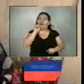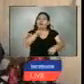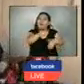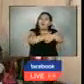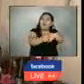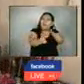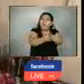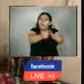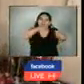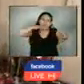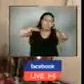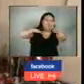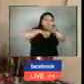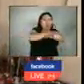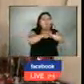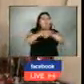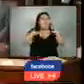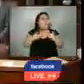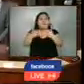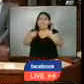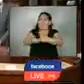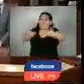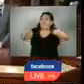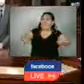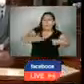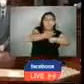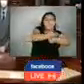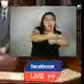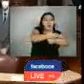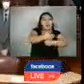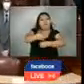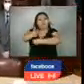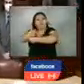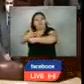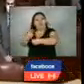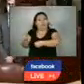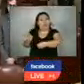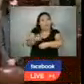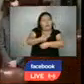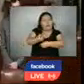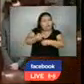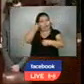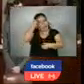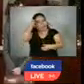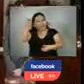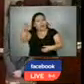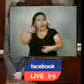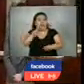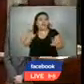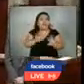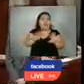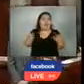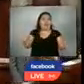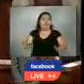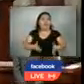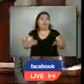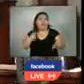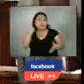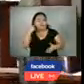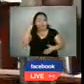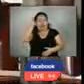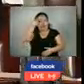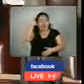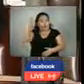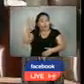Capitolio sigue dividiendo al Partido Republicano. La mayoría de los legisladores opositores decidía no sumarse a esta jornada de